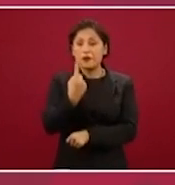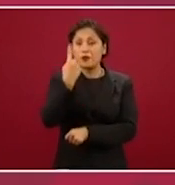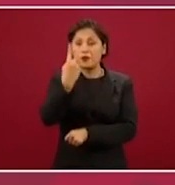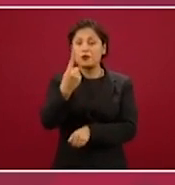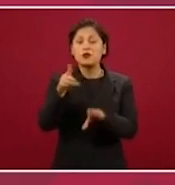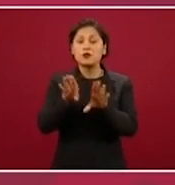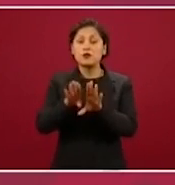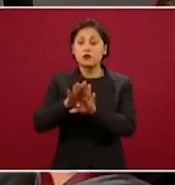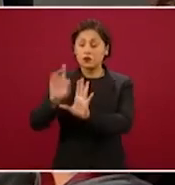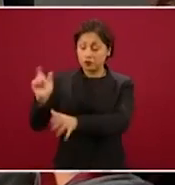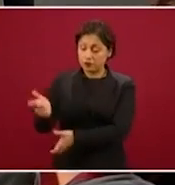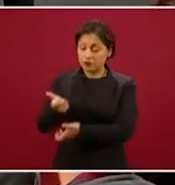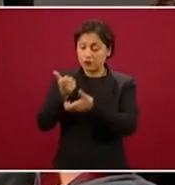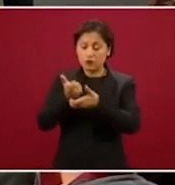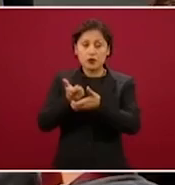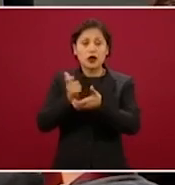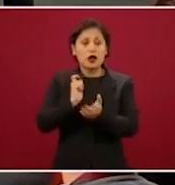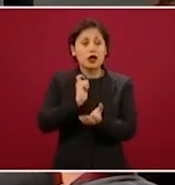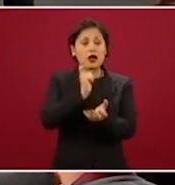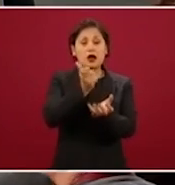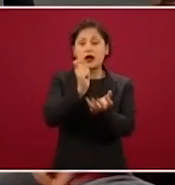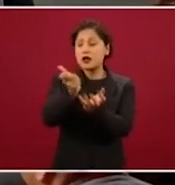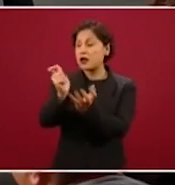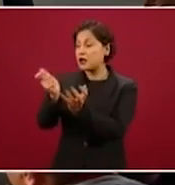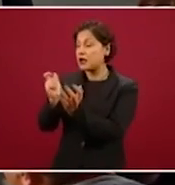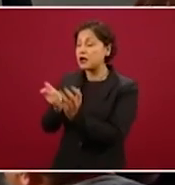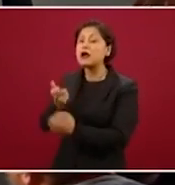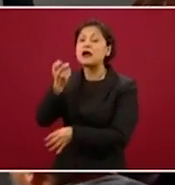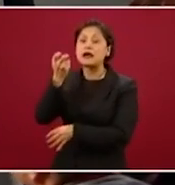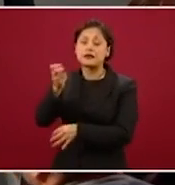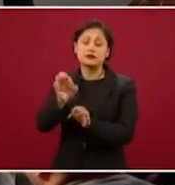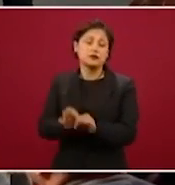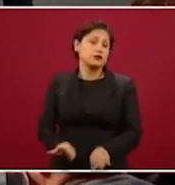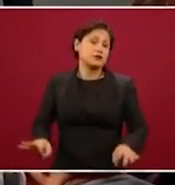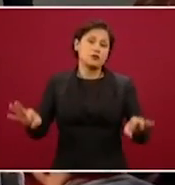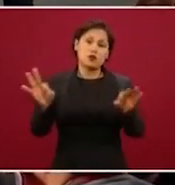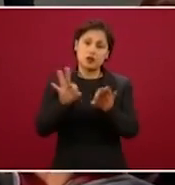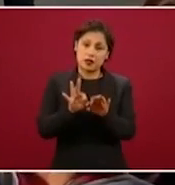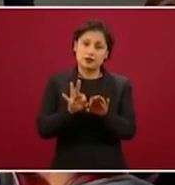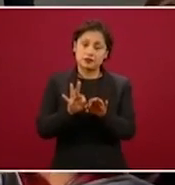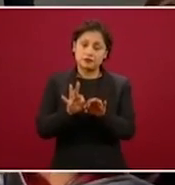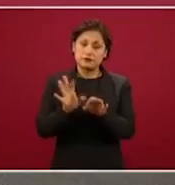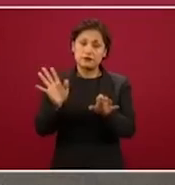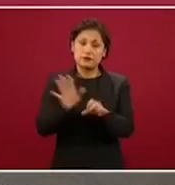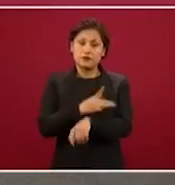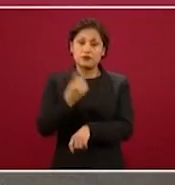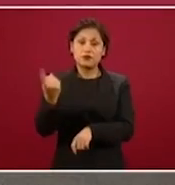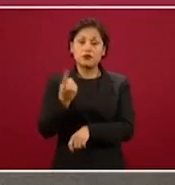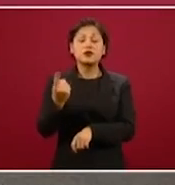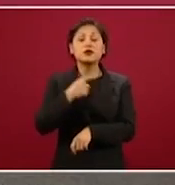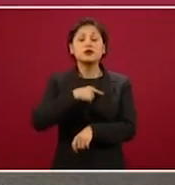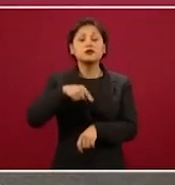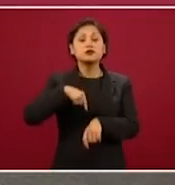recursos, antes que ninguna otra cosa, porque estamos